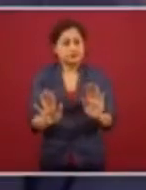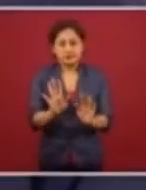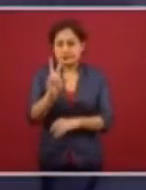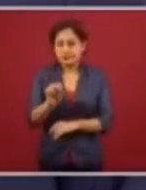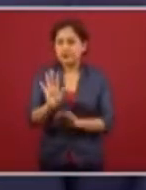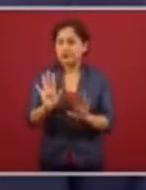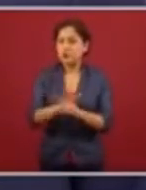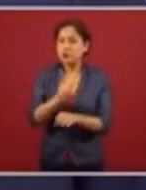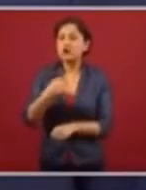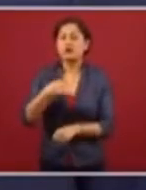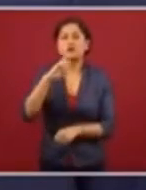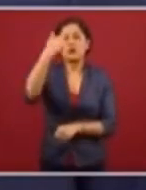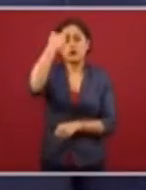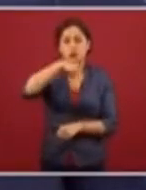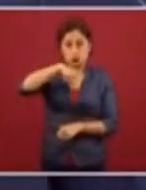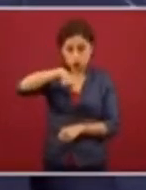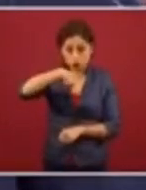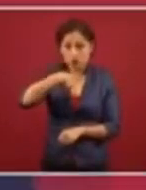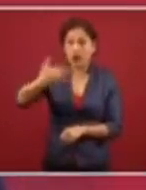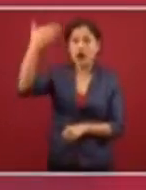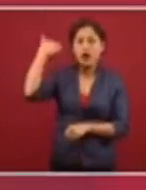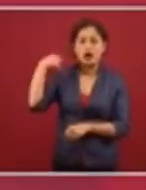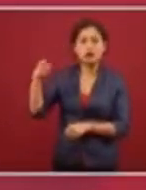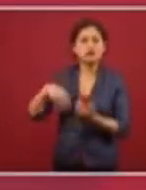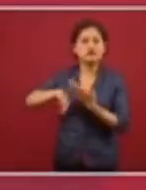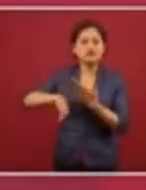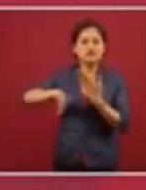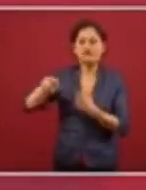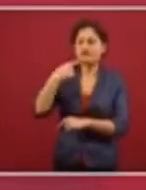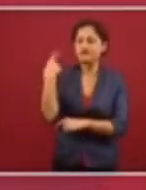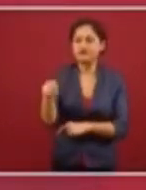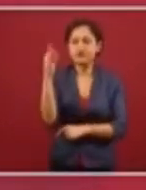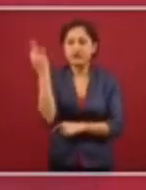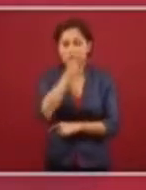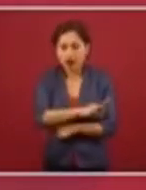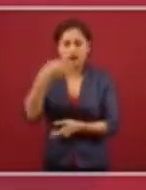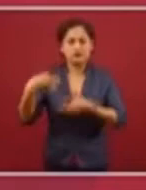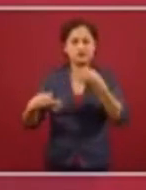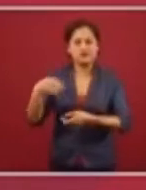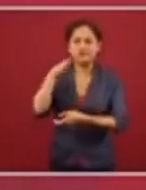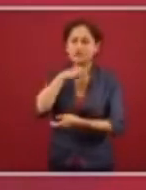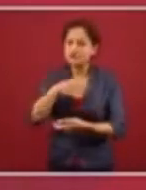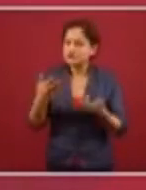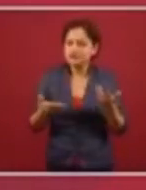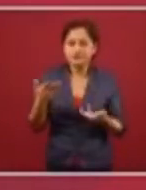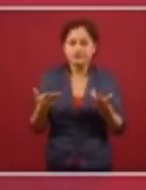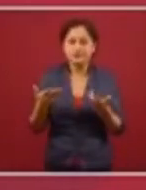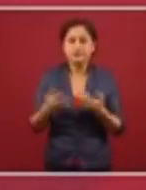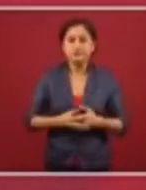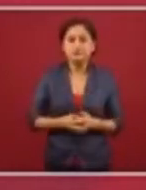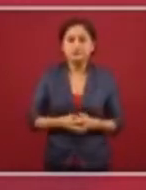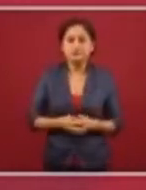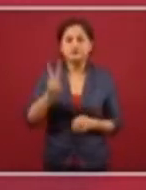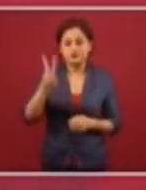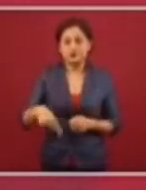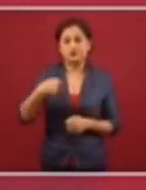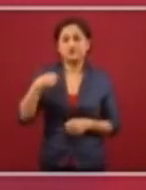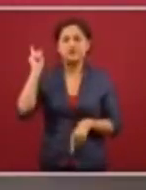padecimos mucho de eso, de acusaciones falsas. Bueno, hasta me